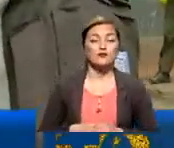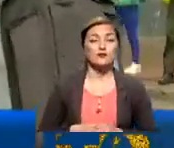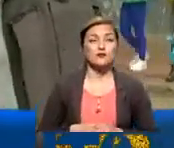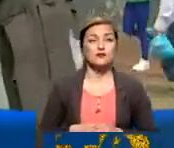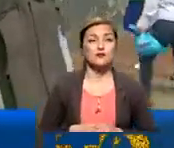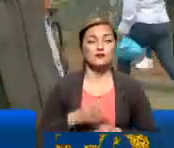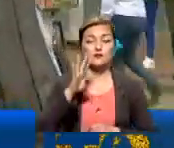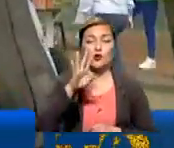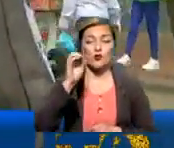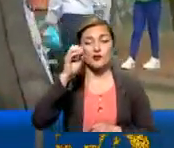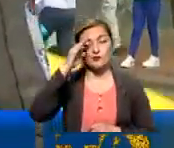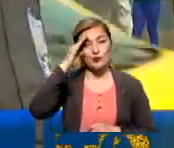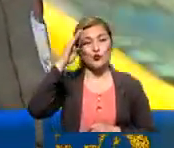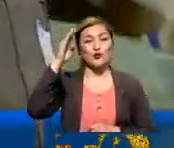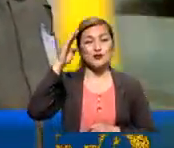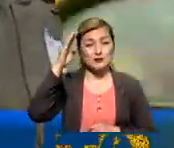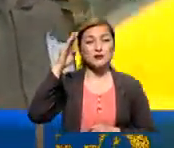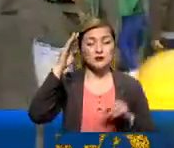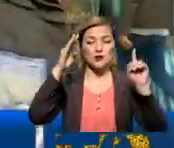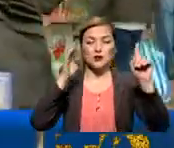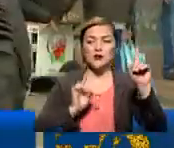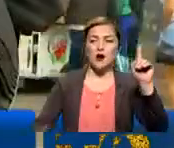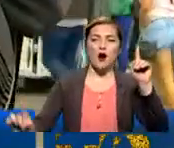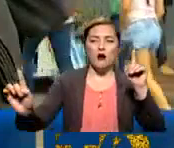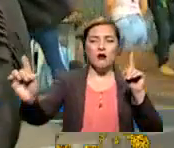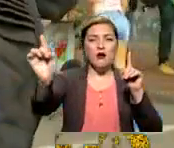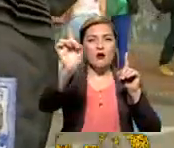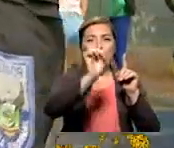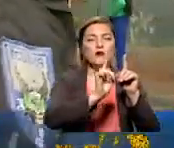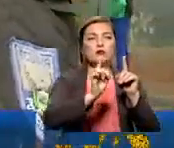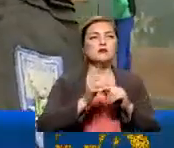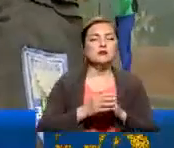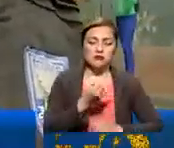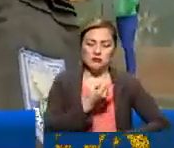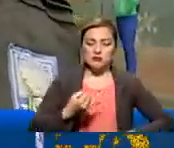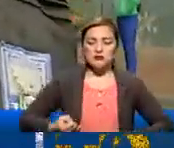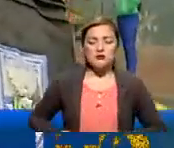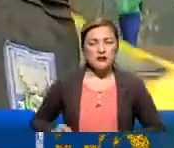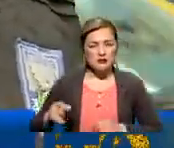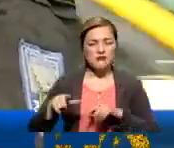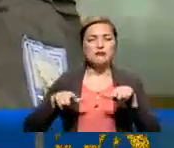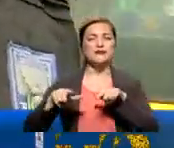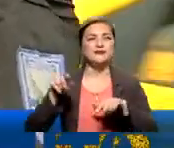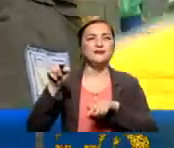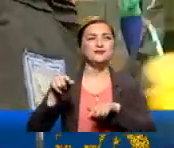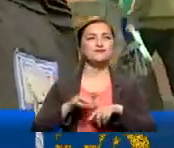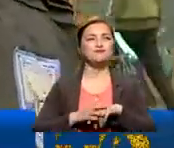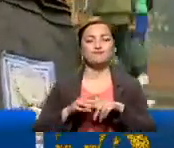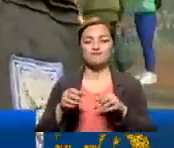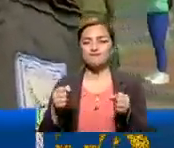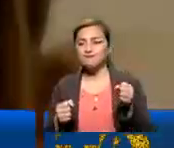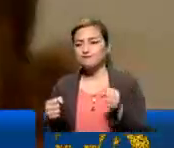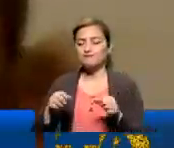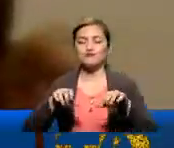tenemos alrededor de 40 policías legados en lo que es el sector del ipiales de igual manera contamos con los patrulleros y las